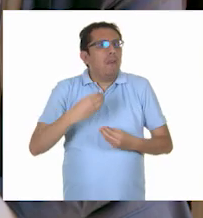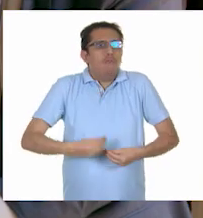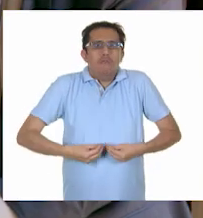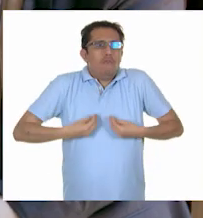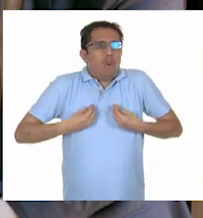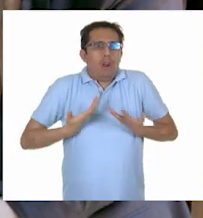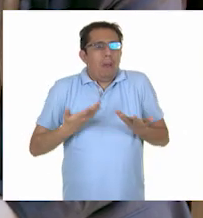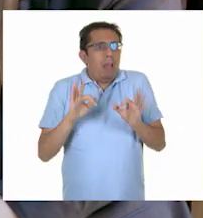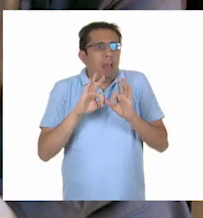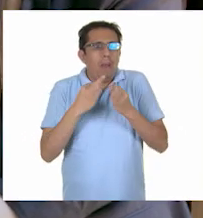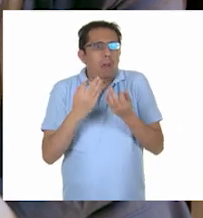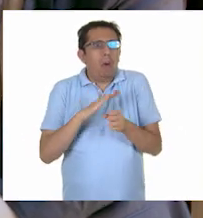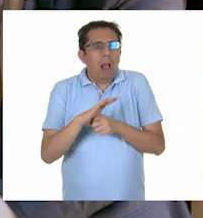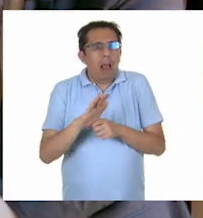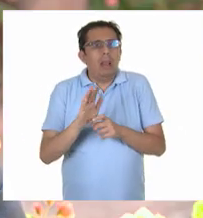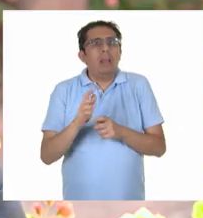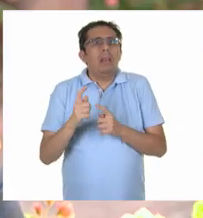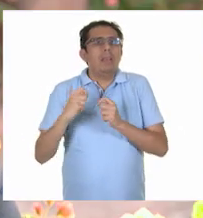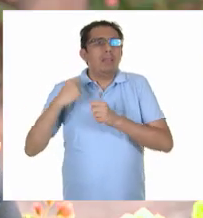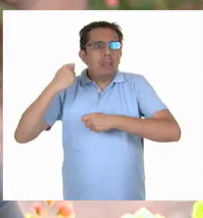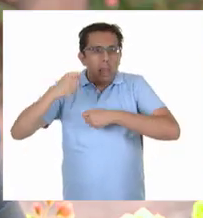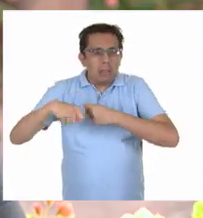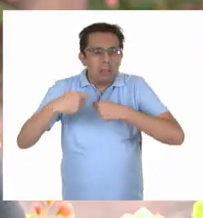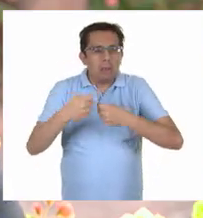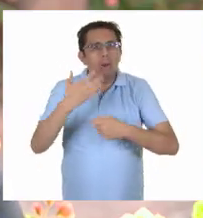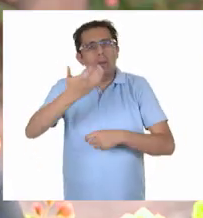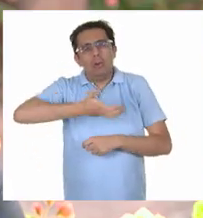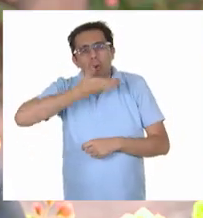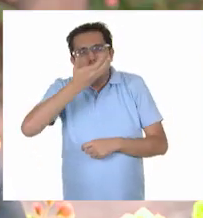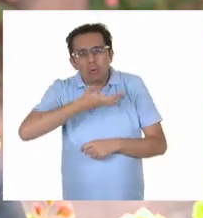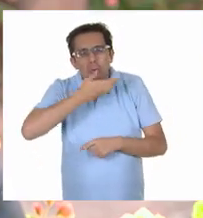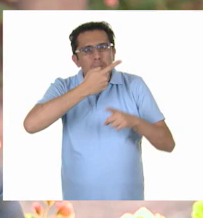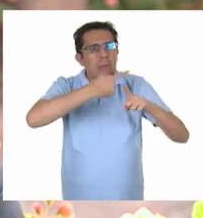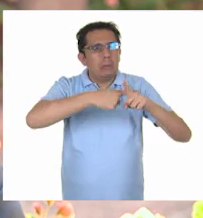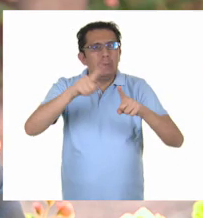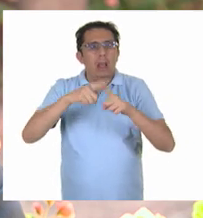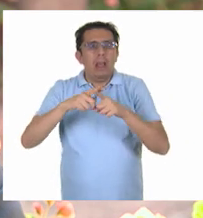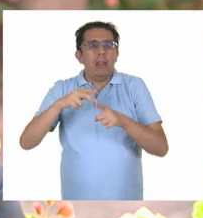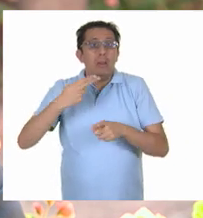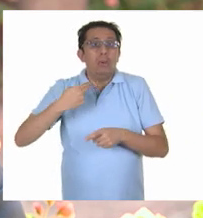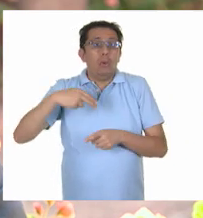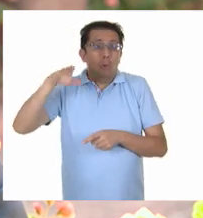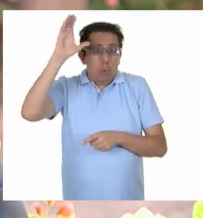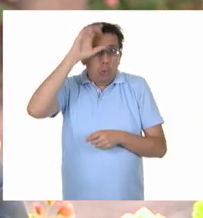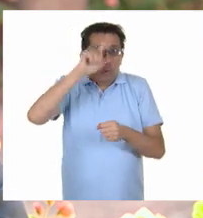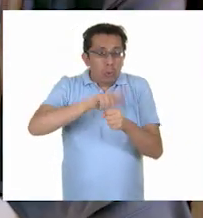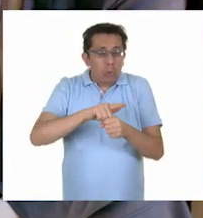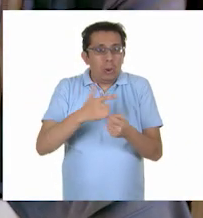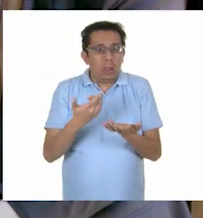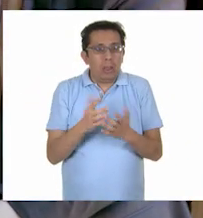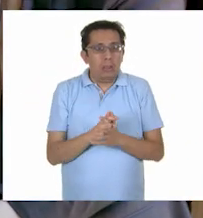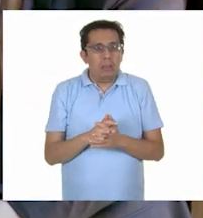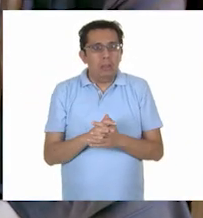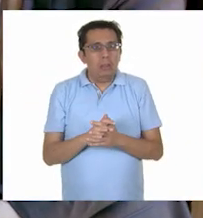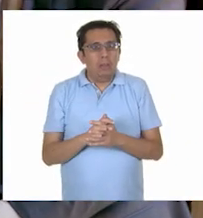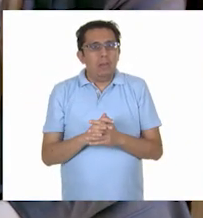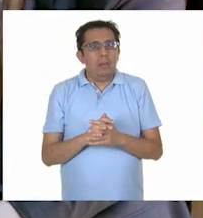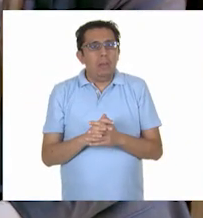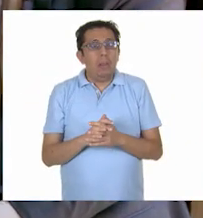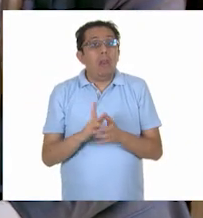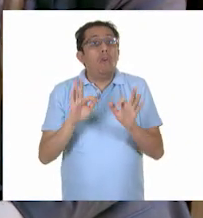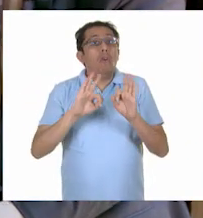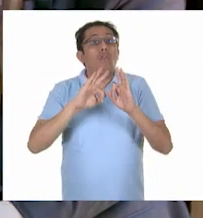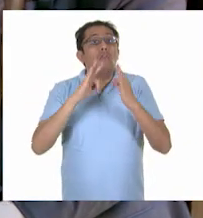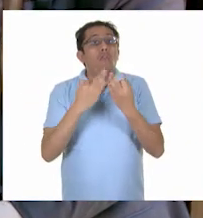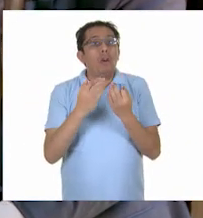La tlaxcaltequidad son nuestras tradiciones, nuestras costumbres, nuestra cultura, la forma en que